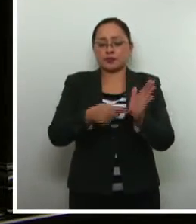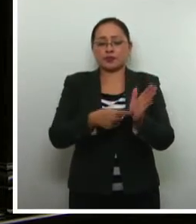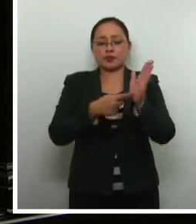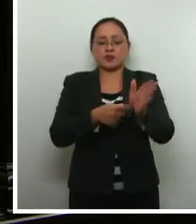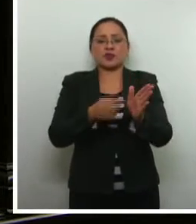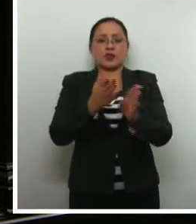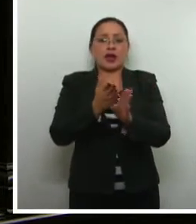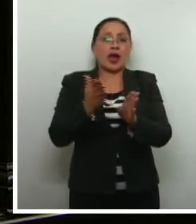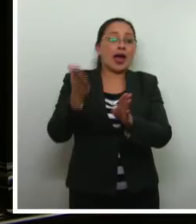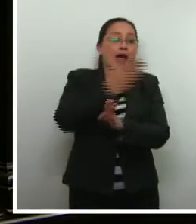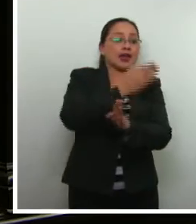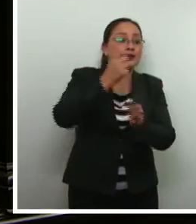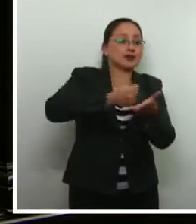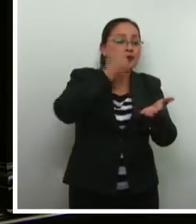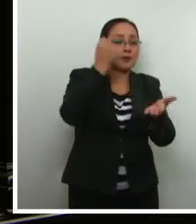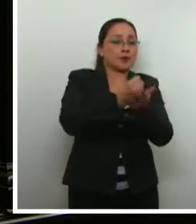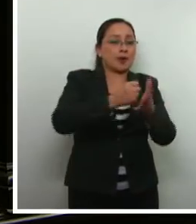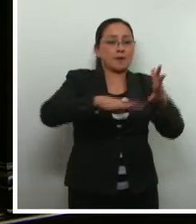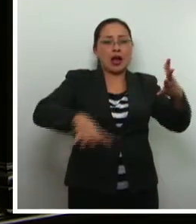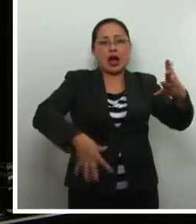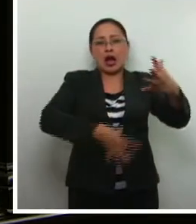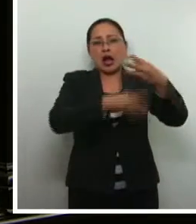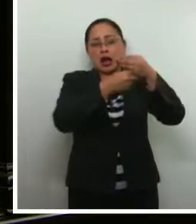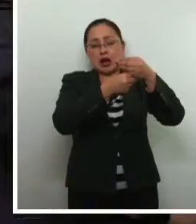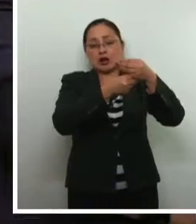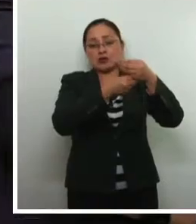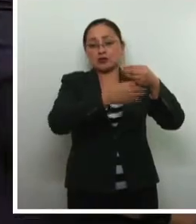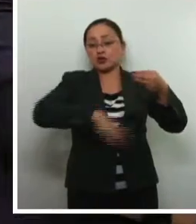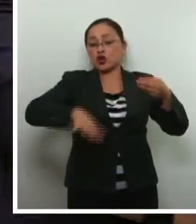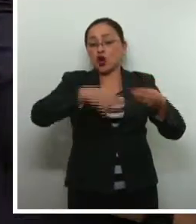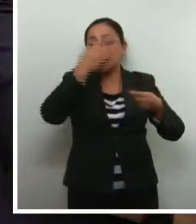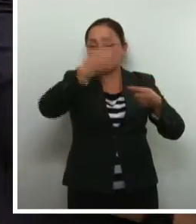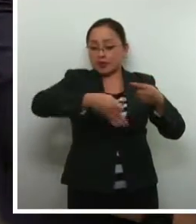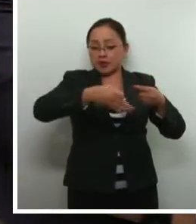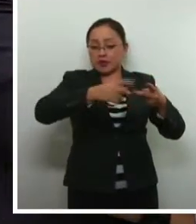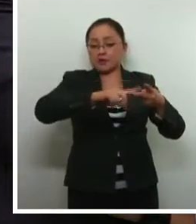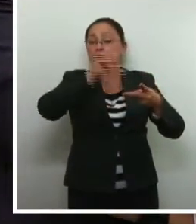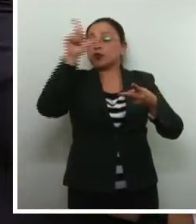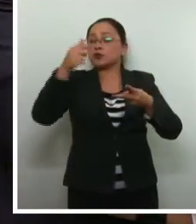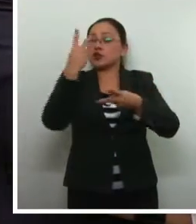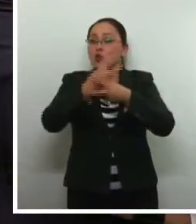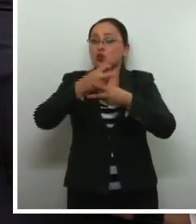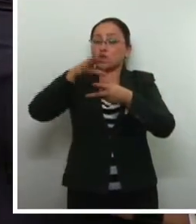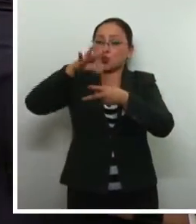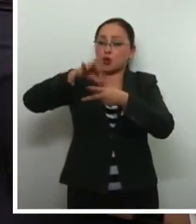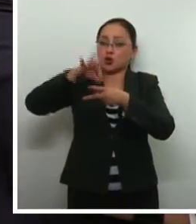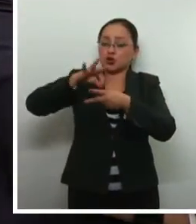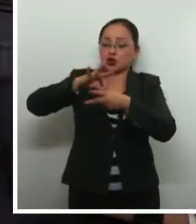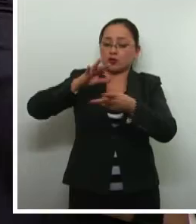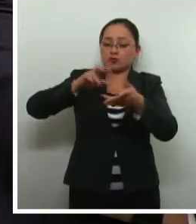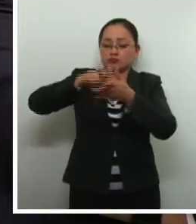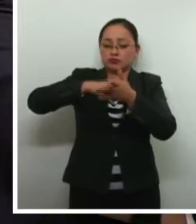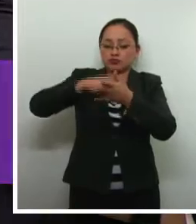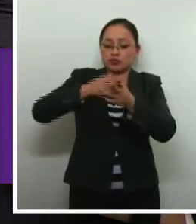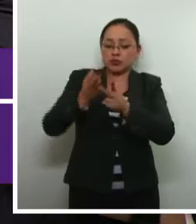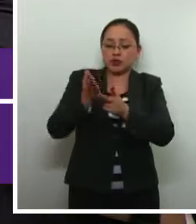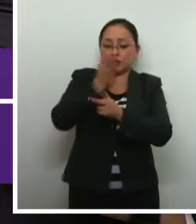estado aprobado en la mega reserva, se aceptó la reserva, se volvió a votar y se alteró el contenido